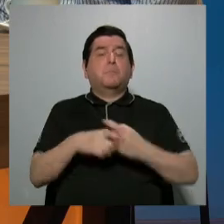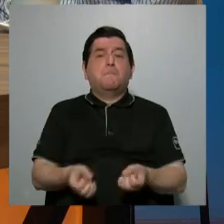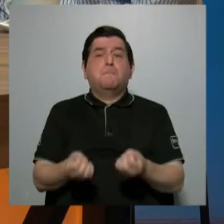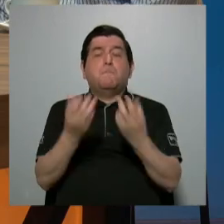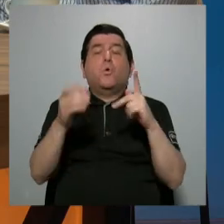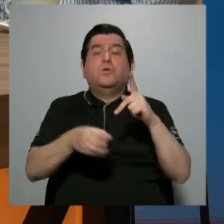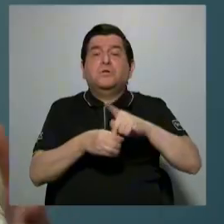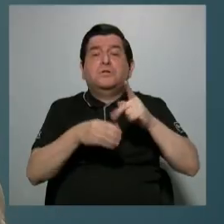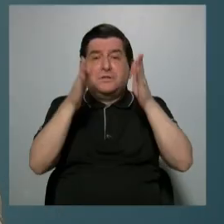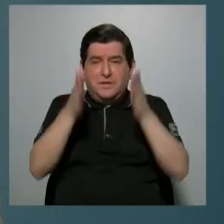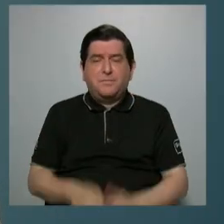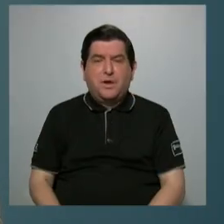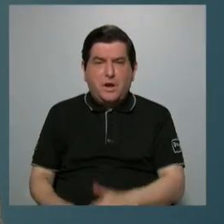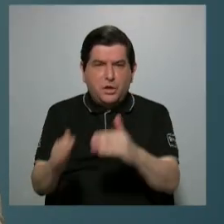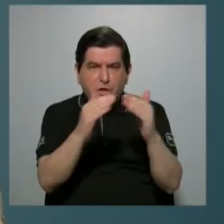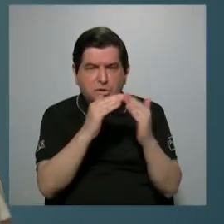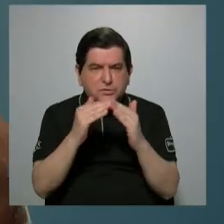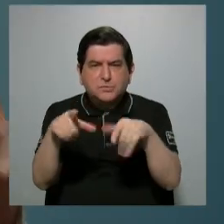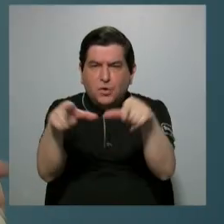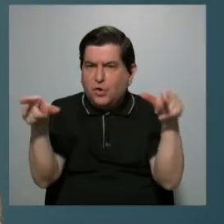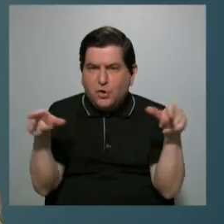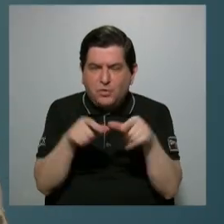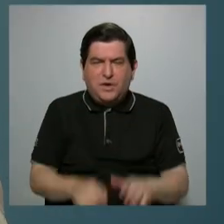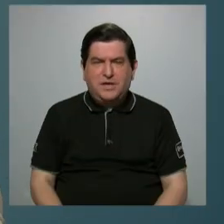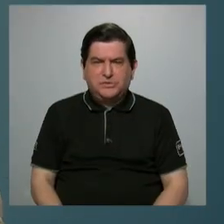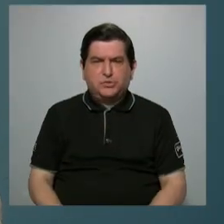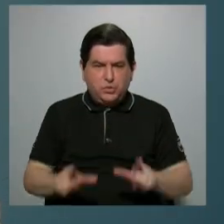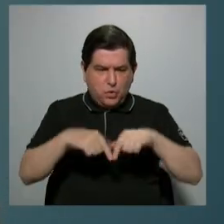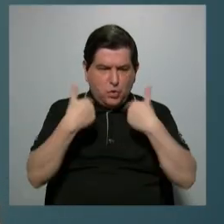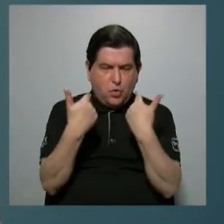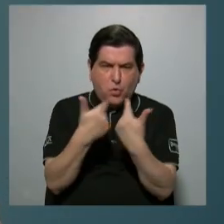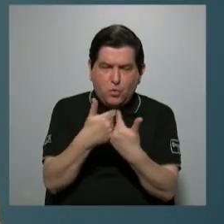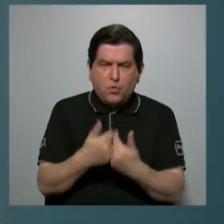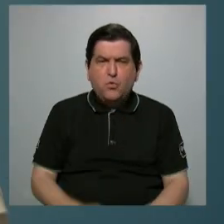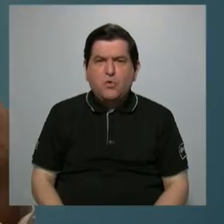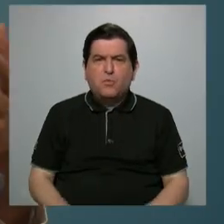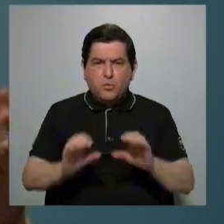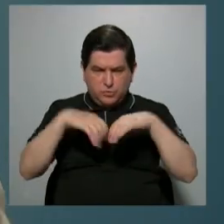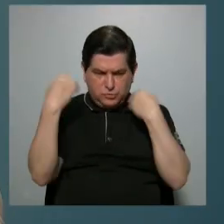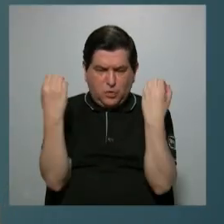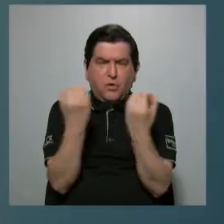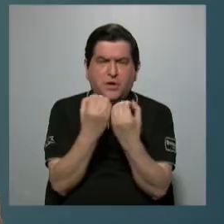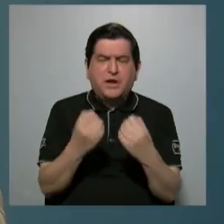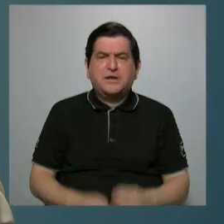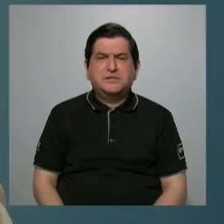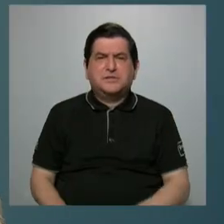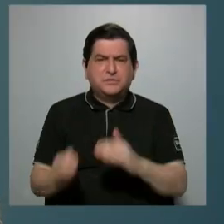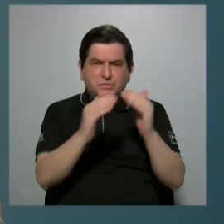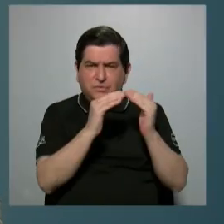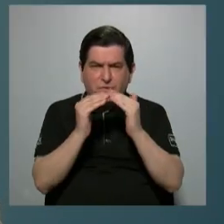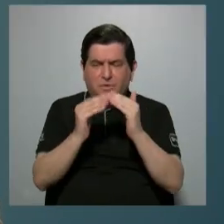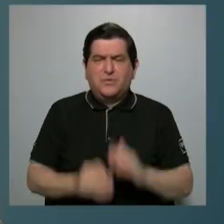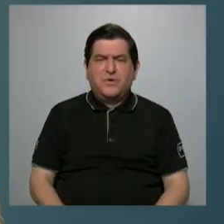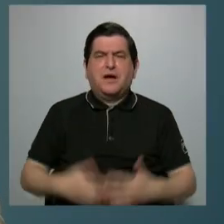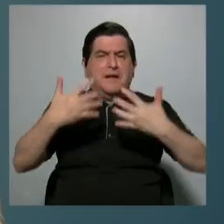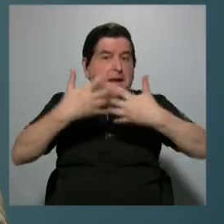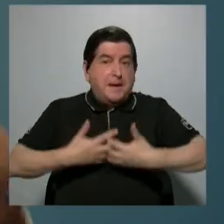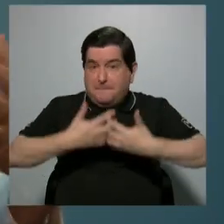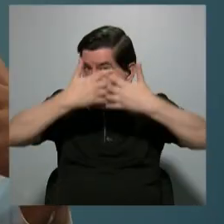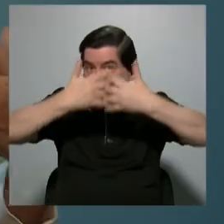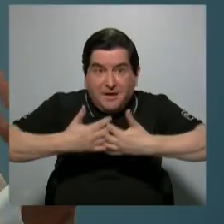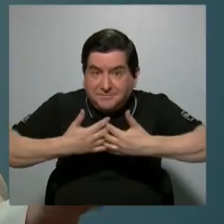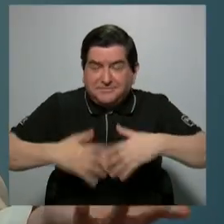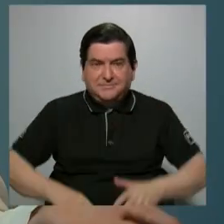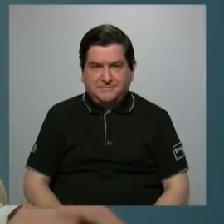de actores, la población que vive ahí, las fuerzas vivas organizadas en el territorio, comunales, empresariales,